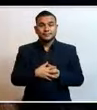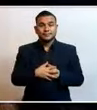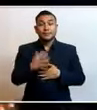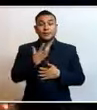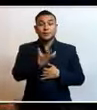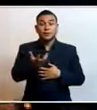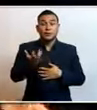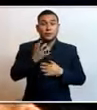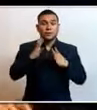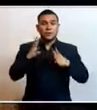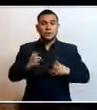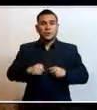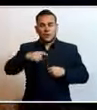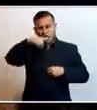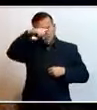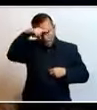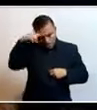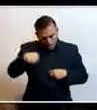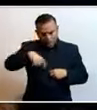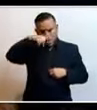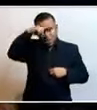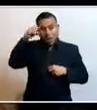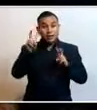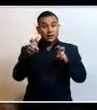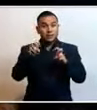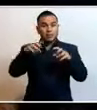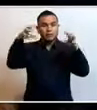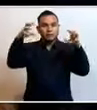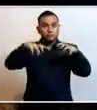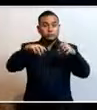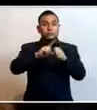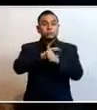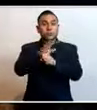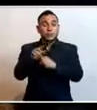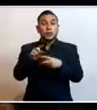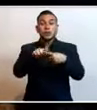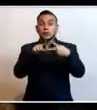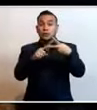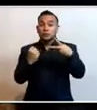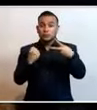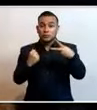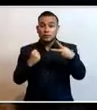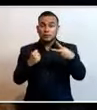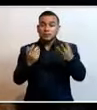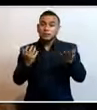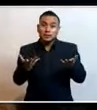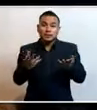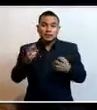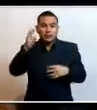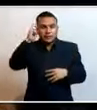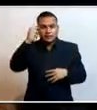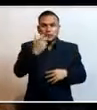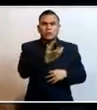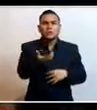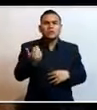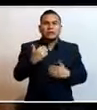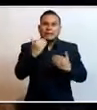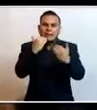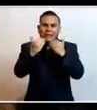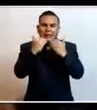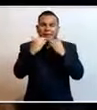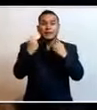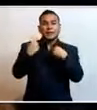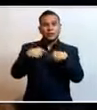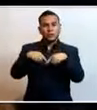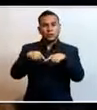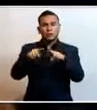todo el gobierno está trabajando en esto, pero nos sobrepasa. Y lo que les he dicho a todos es,